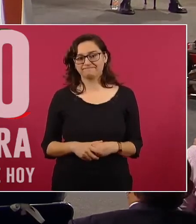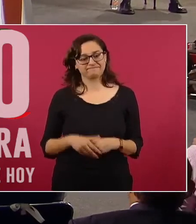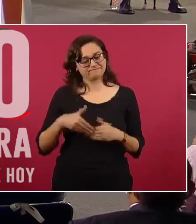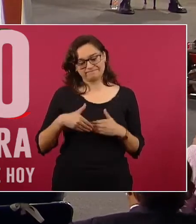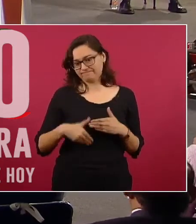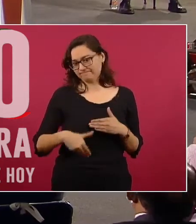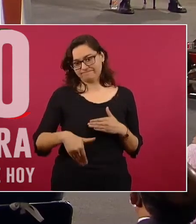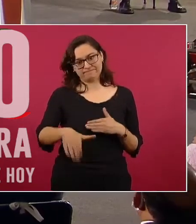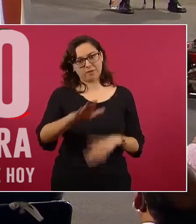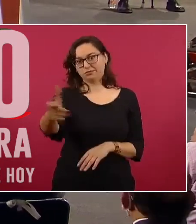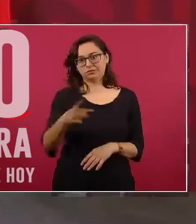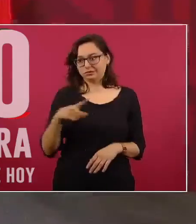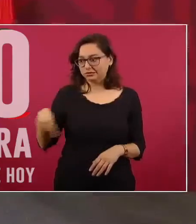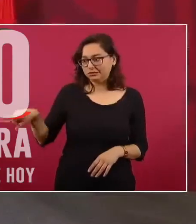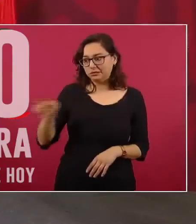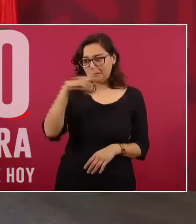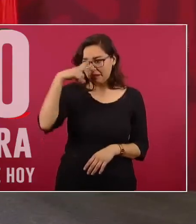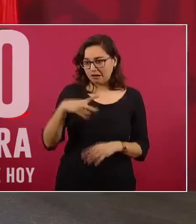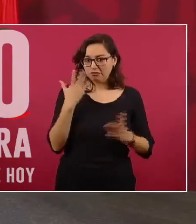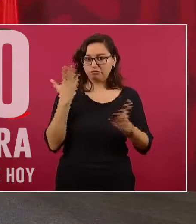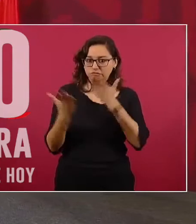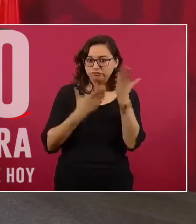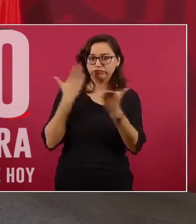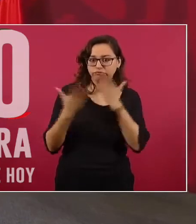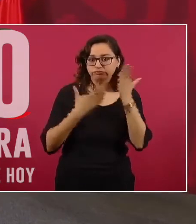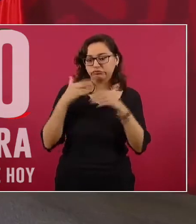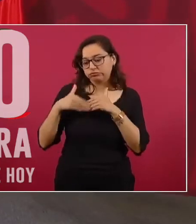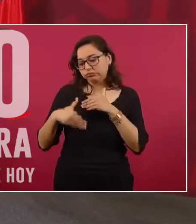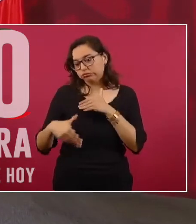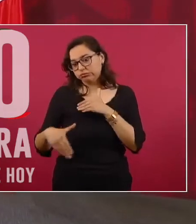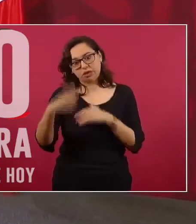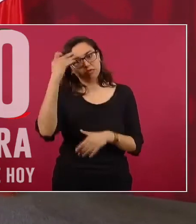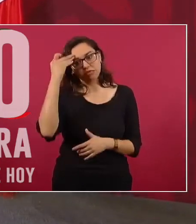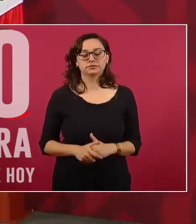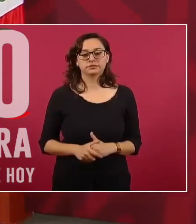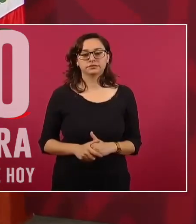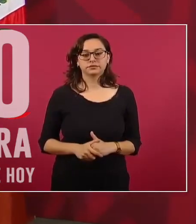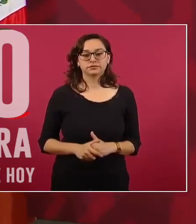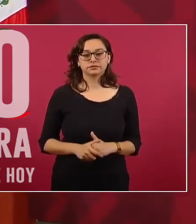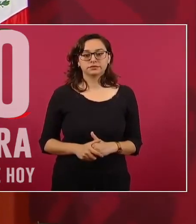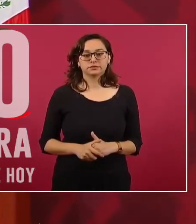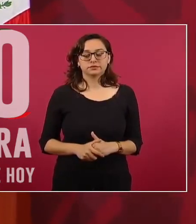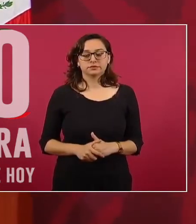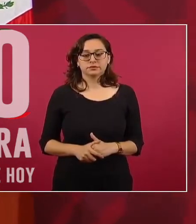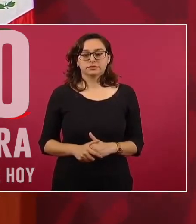resolver el problema del déficit de médicos y de especialistas. Es